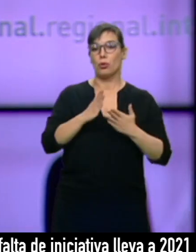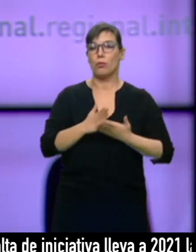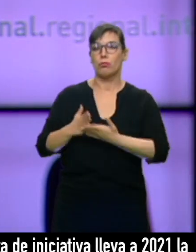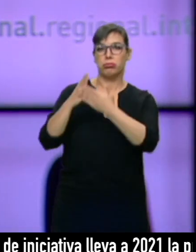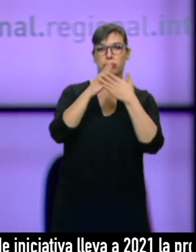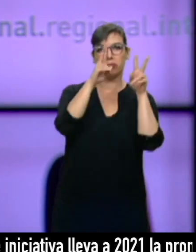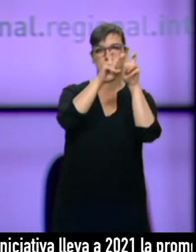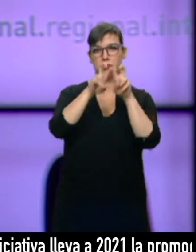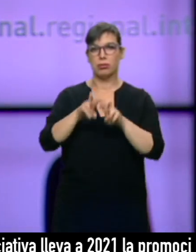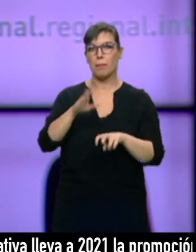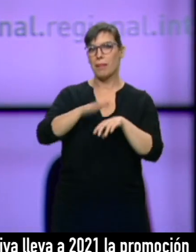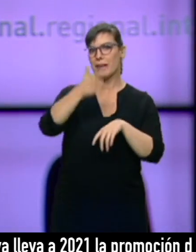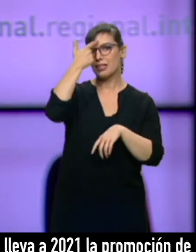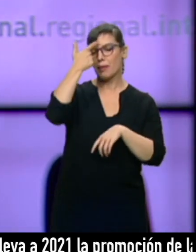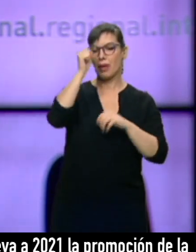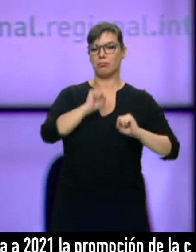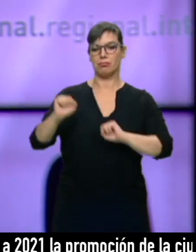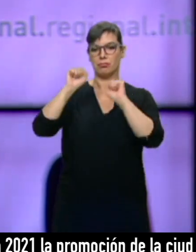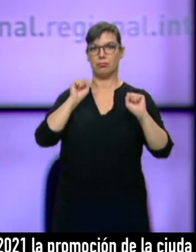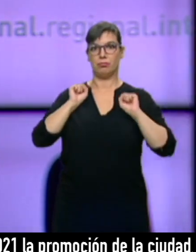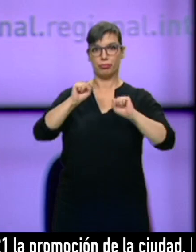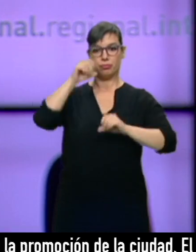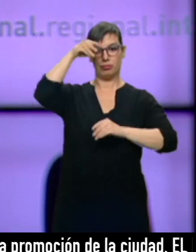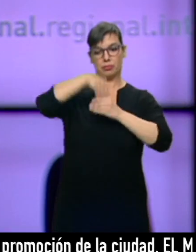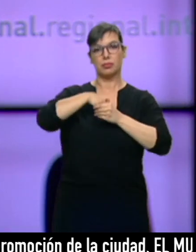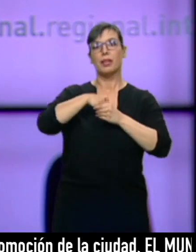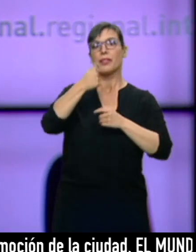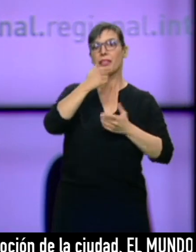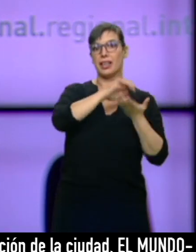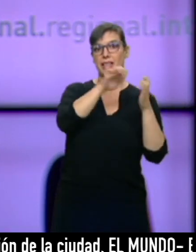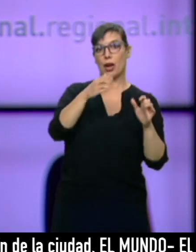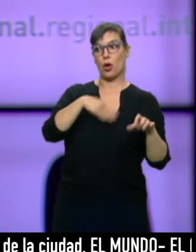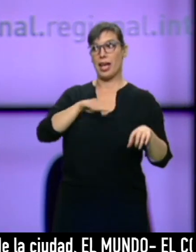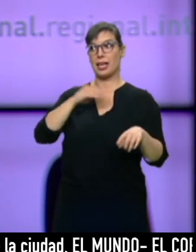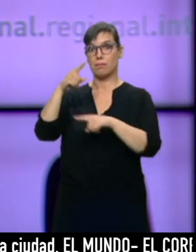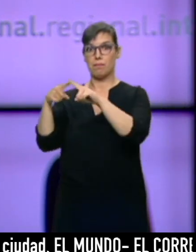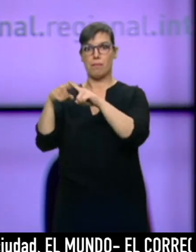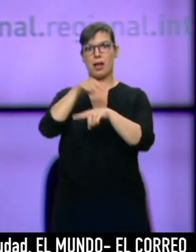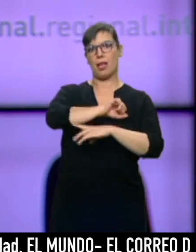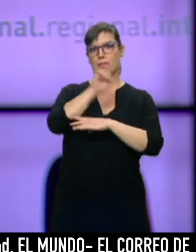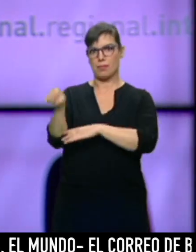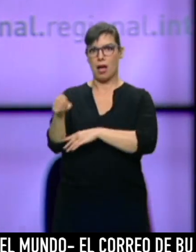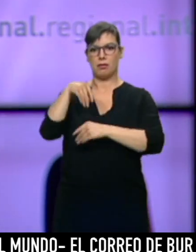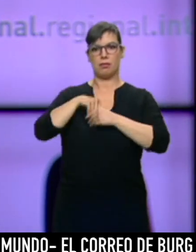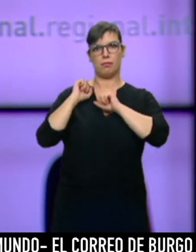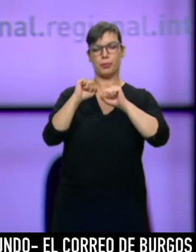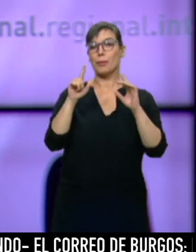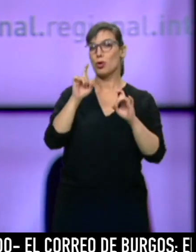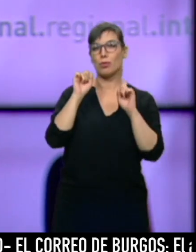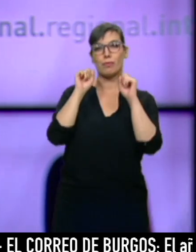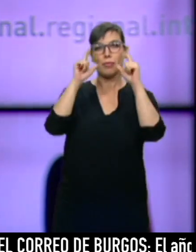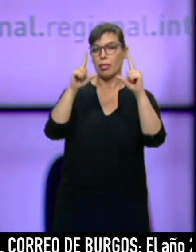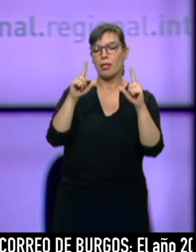COVID sitúa la inmunidad de los castellanos y leoneses por encima de la media española. Pero lo que más ha sorprendido de este estudio es